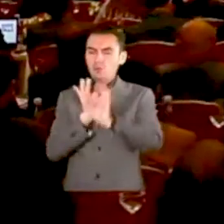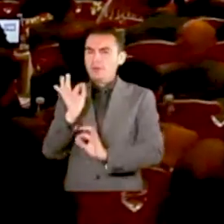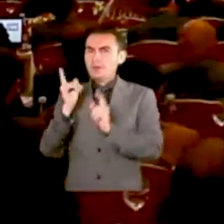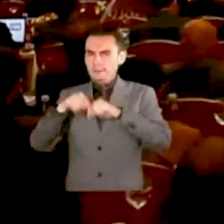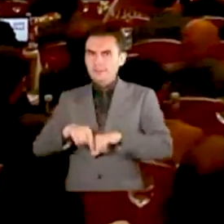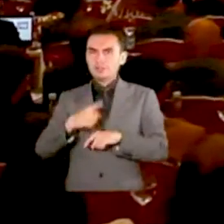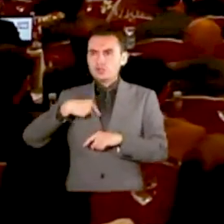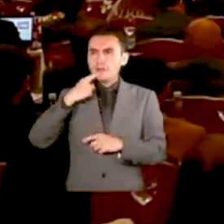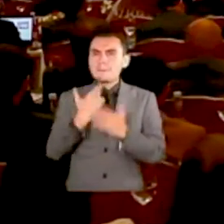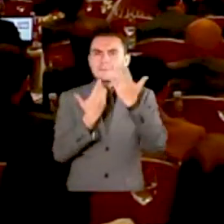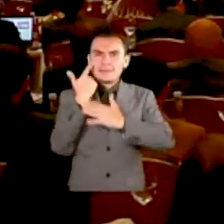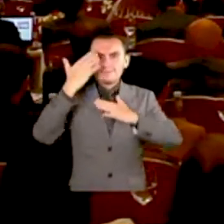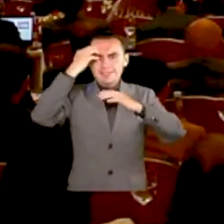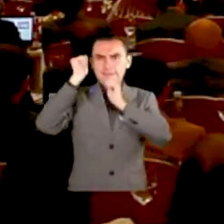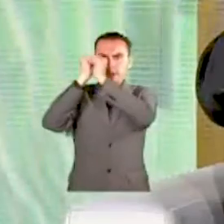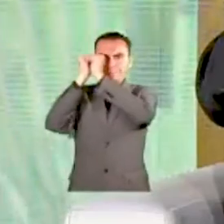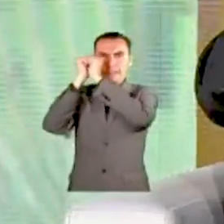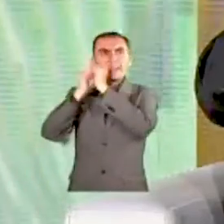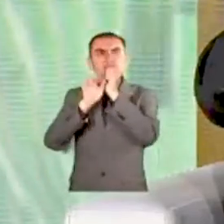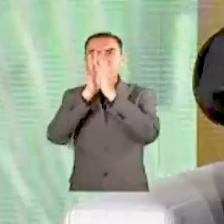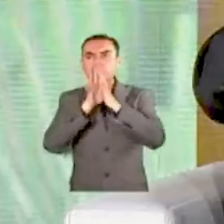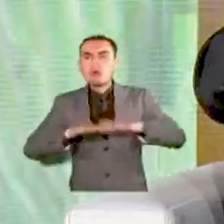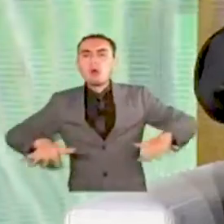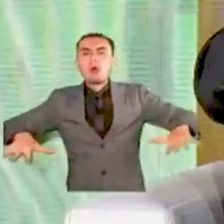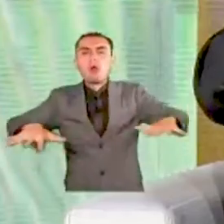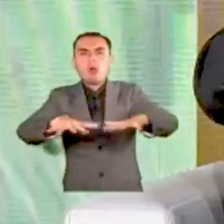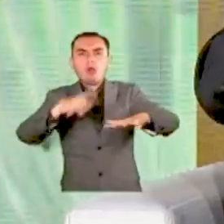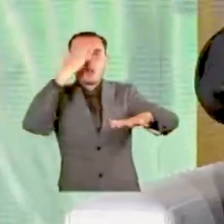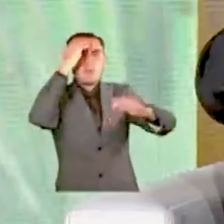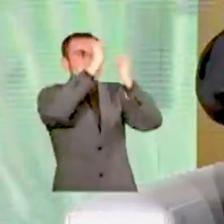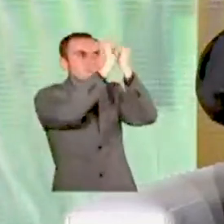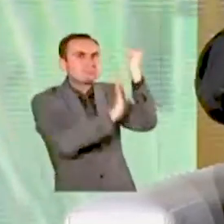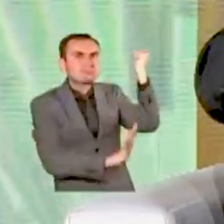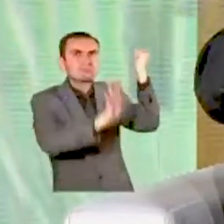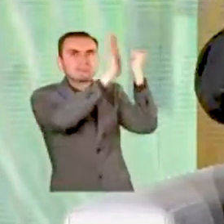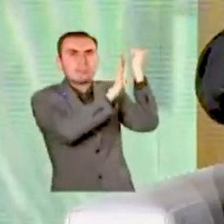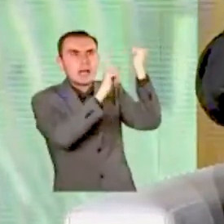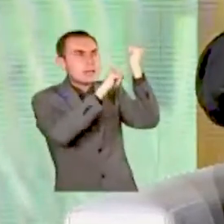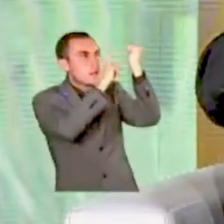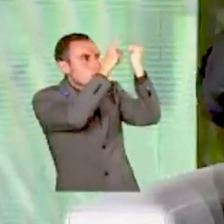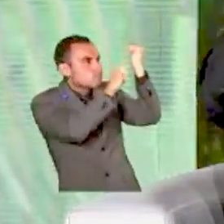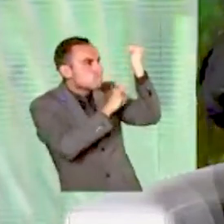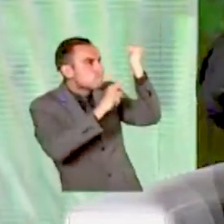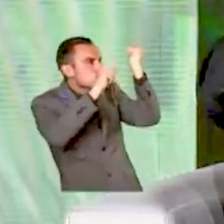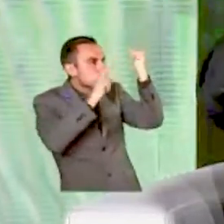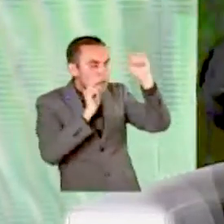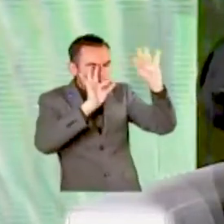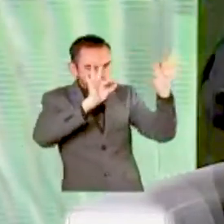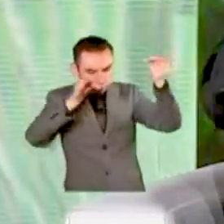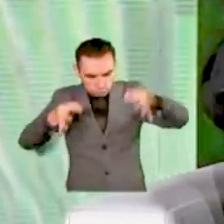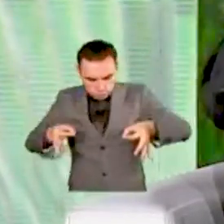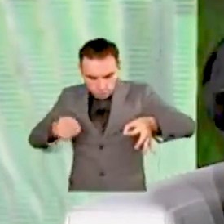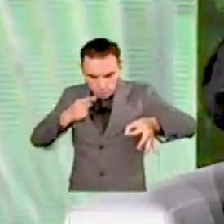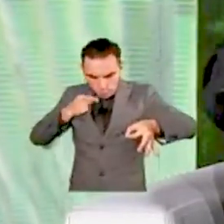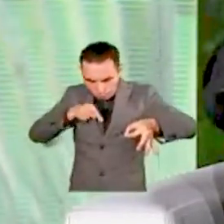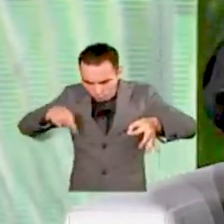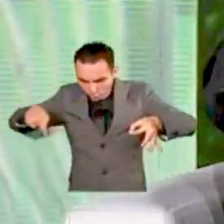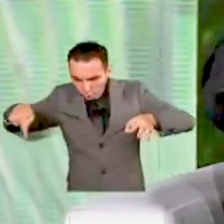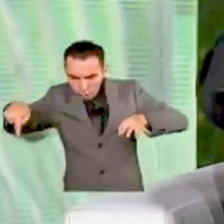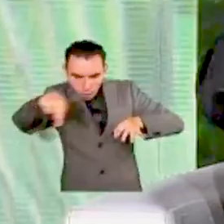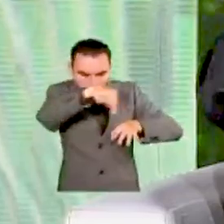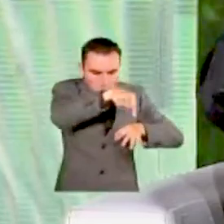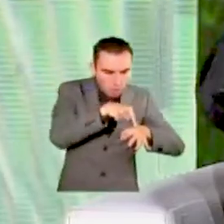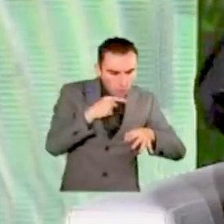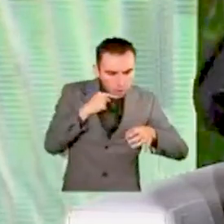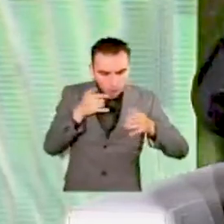de delimitación del páramo de Santurbán como acompañantes, como garantes de un proceso eminentemente